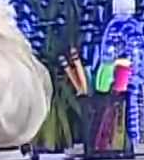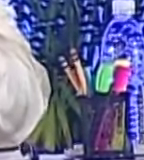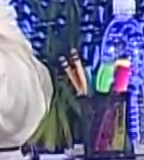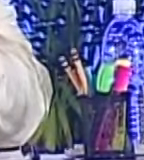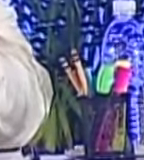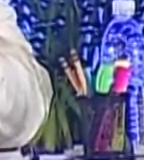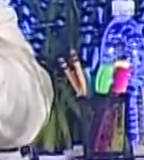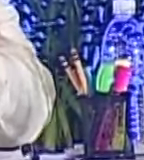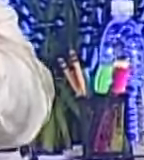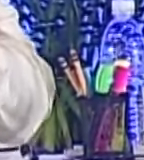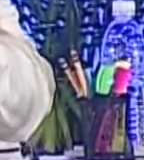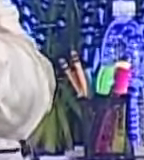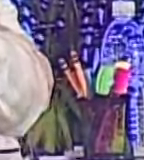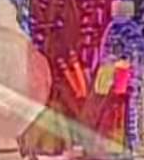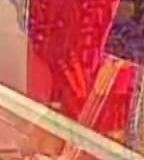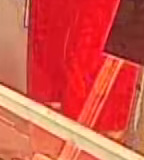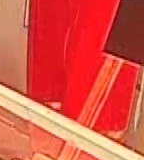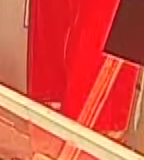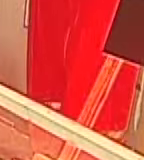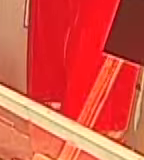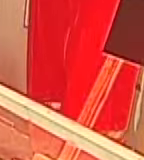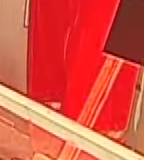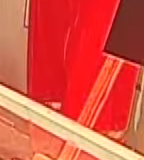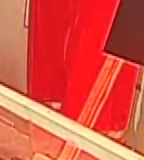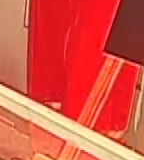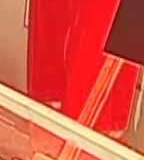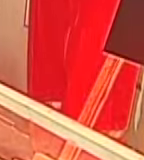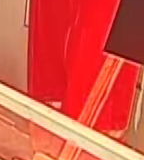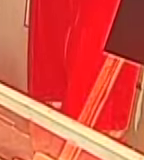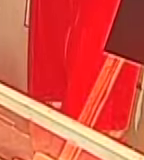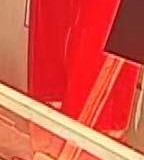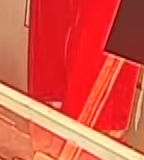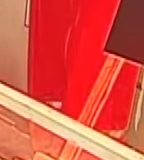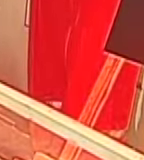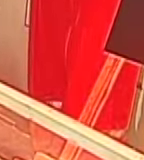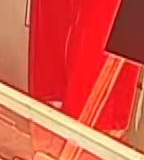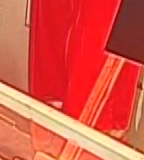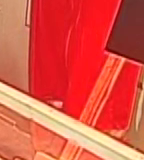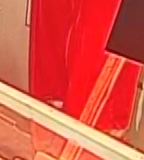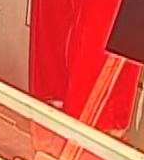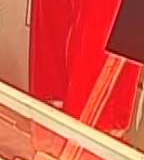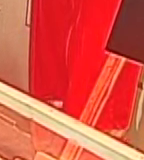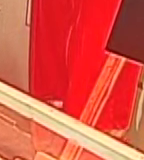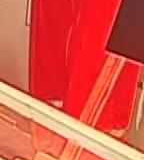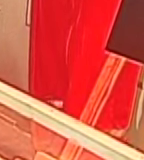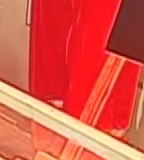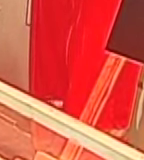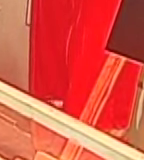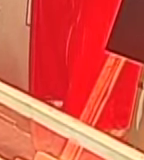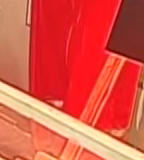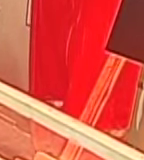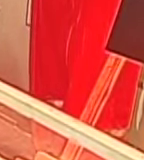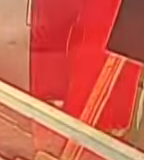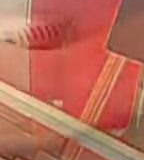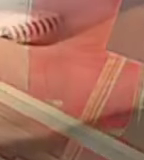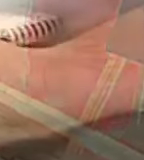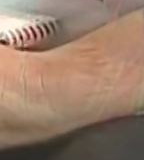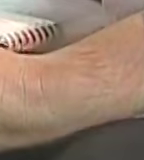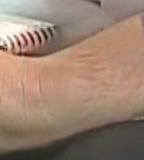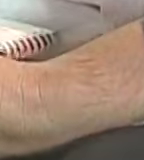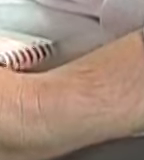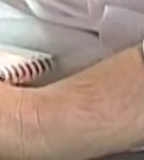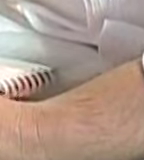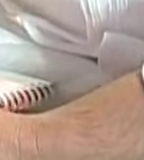distribución y de la comercialización y la fijación de los precios de todo, ir creando la nueva